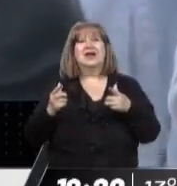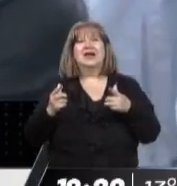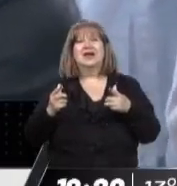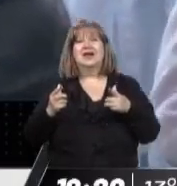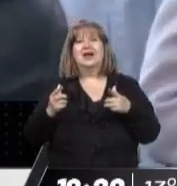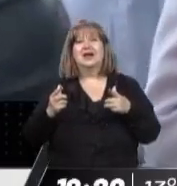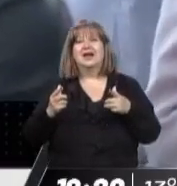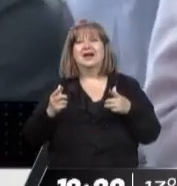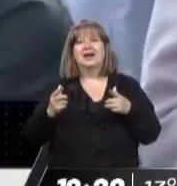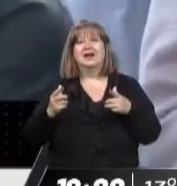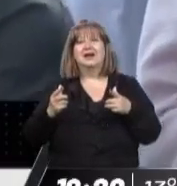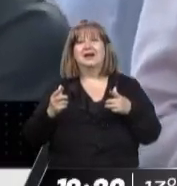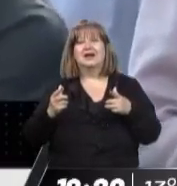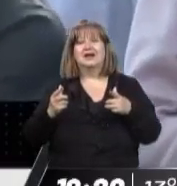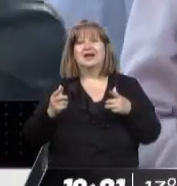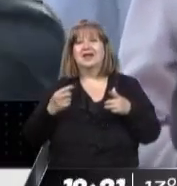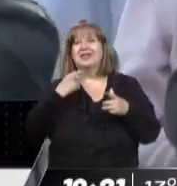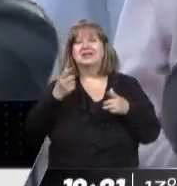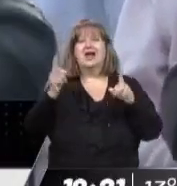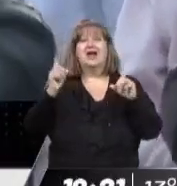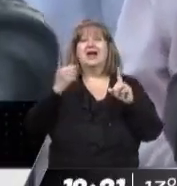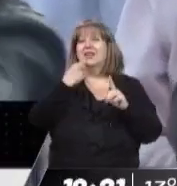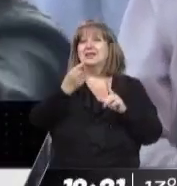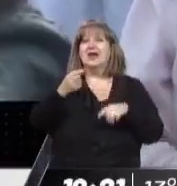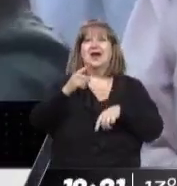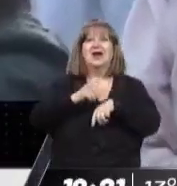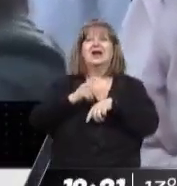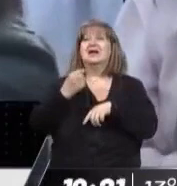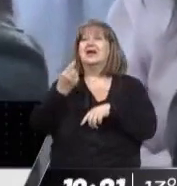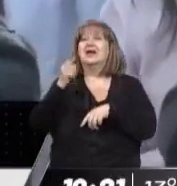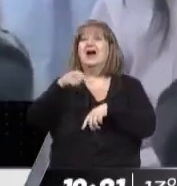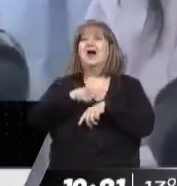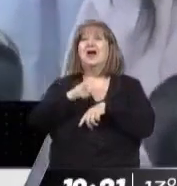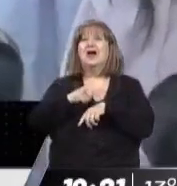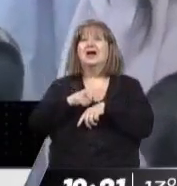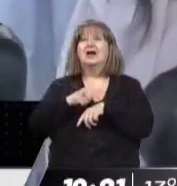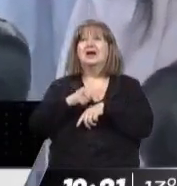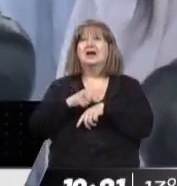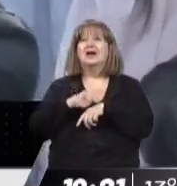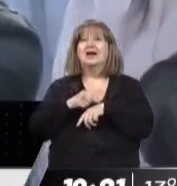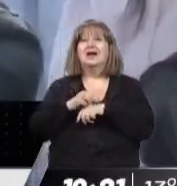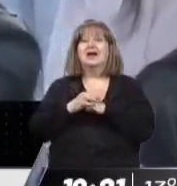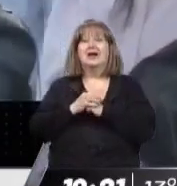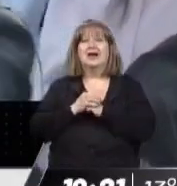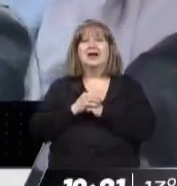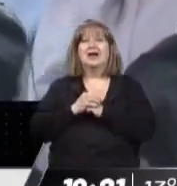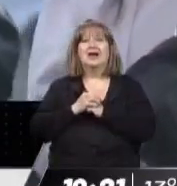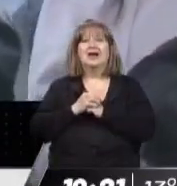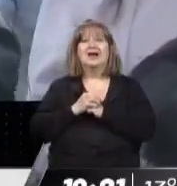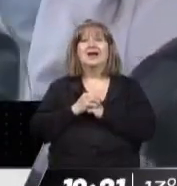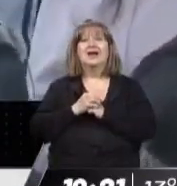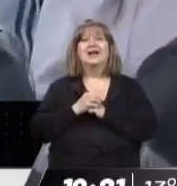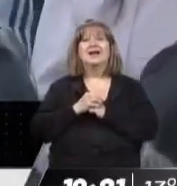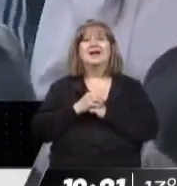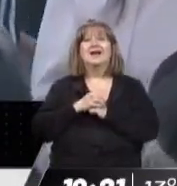¿Que los adolescentes qué? No ven televisión abierta, que no ven Canal 7, por ejemplo, a esta hora. ¿Quién está conduciendo el noticiero? Julián Ignacio y Gisela Campa.